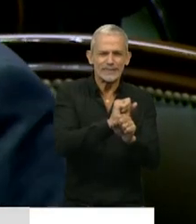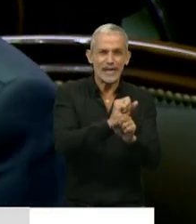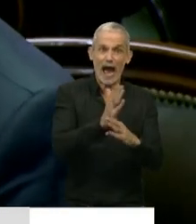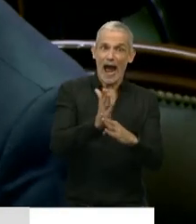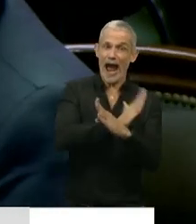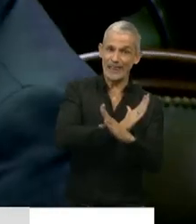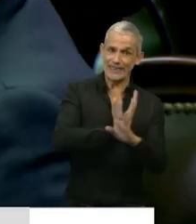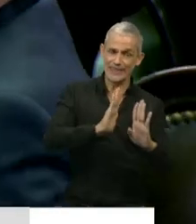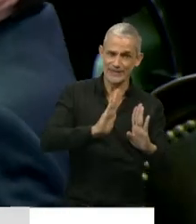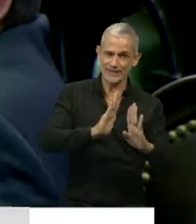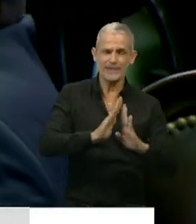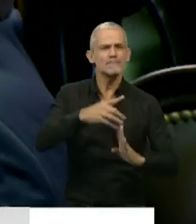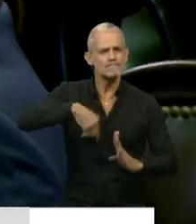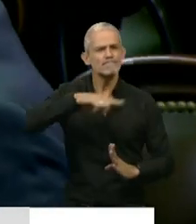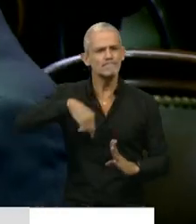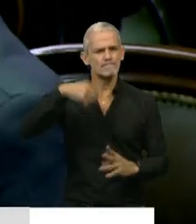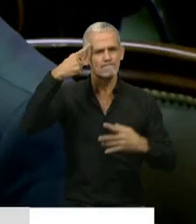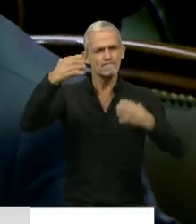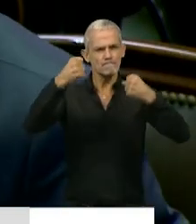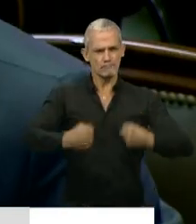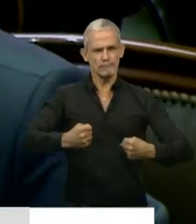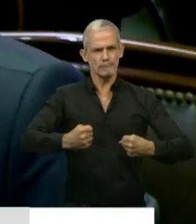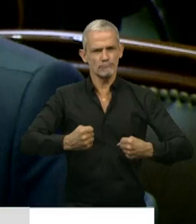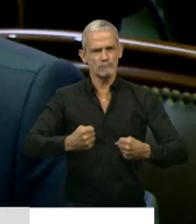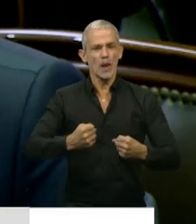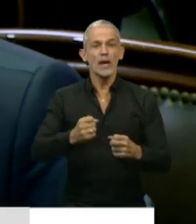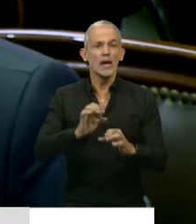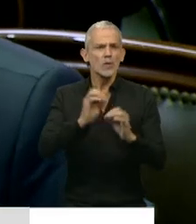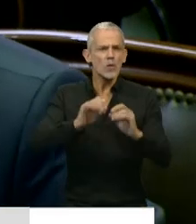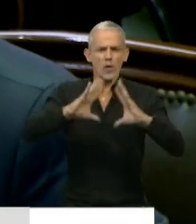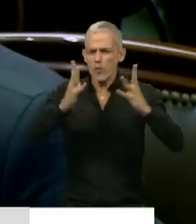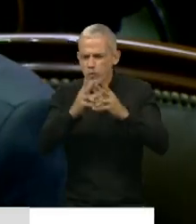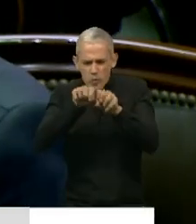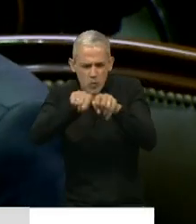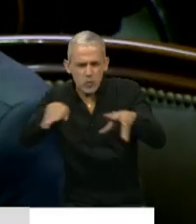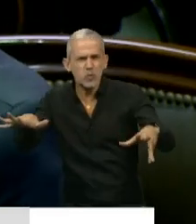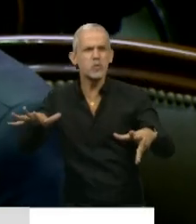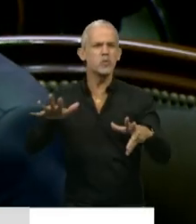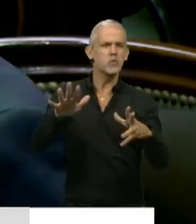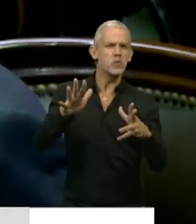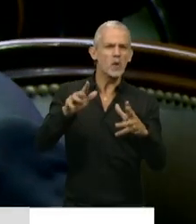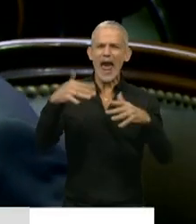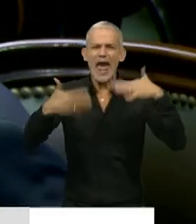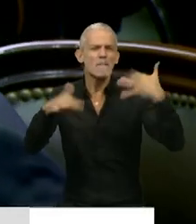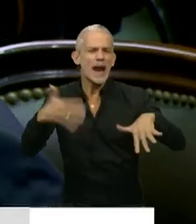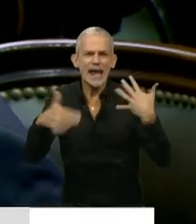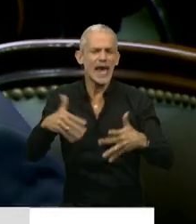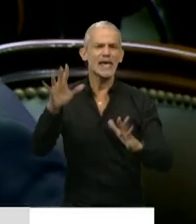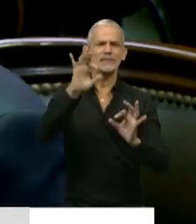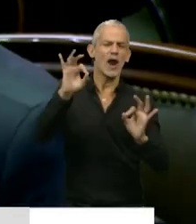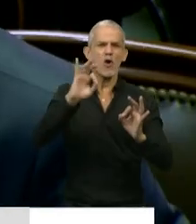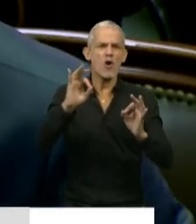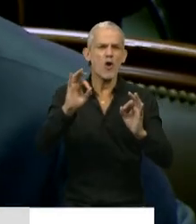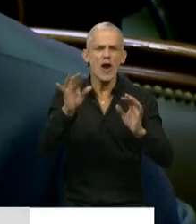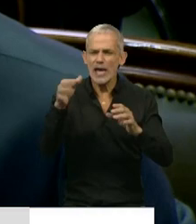siempre sostuvimos que ninguna pandemia, ni emergencia, ni estado de